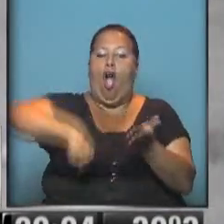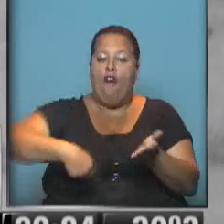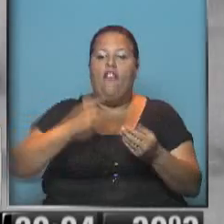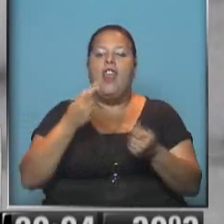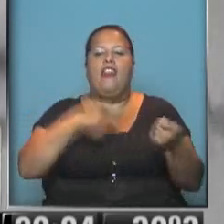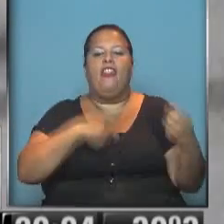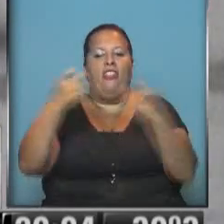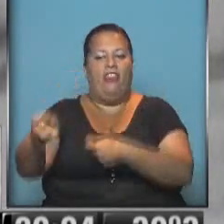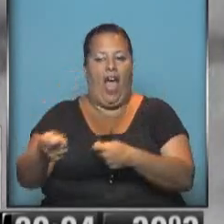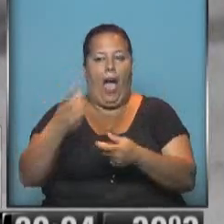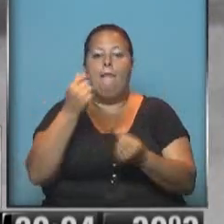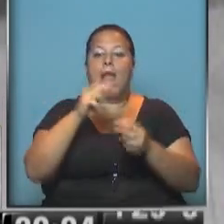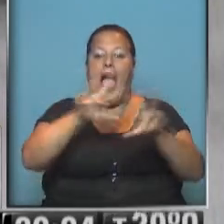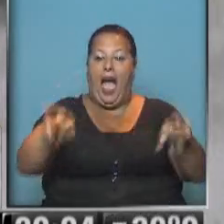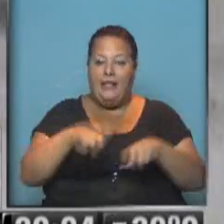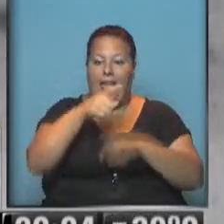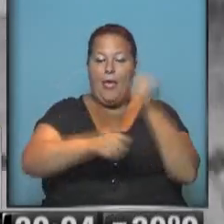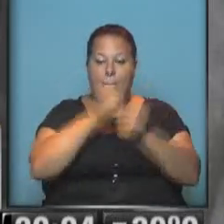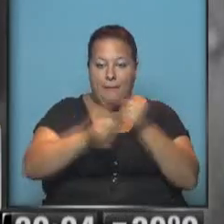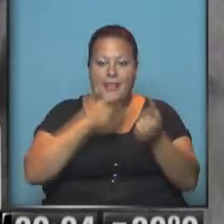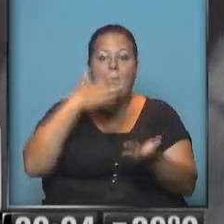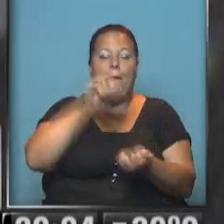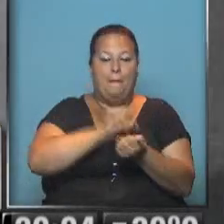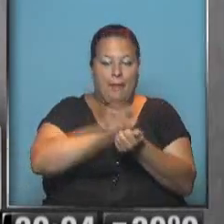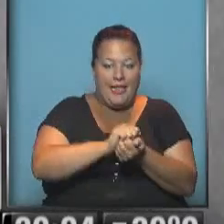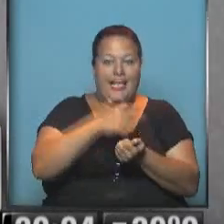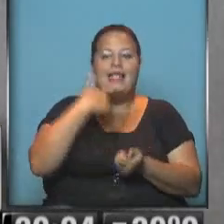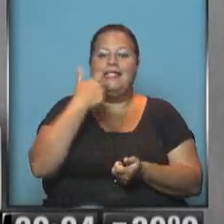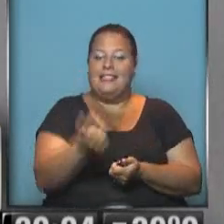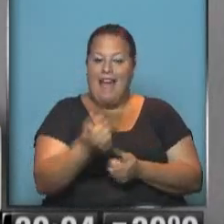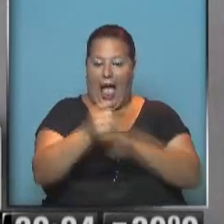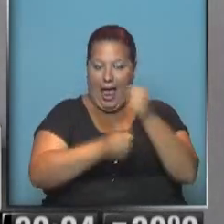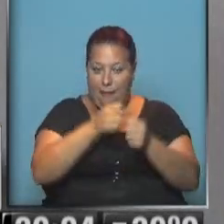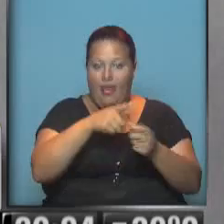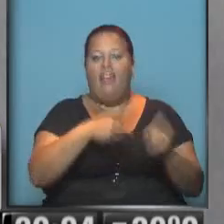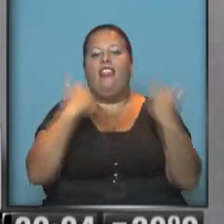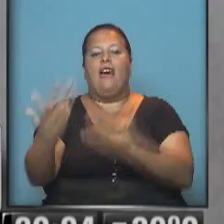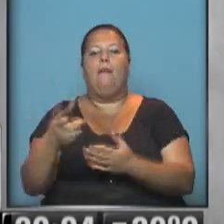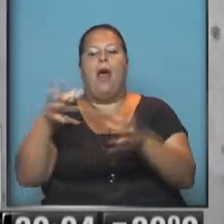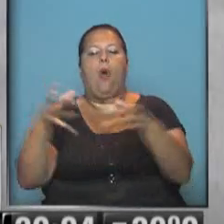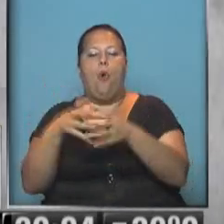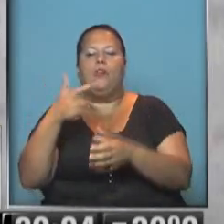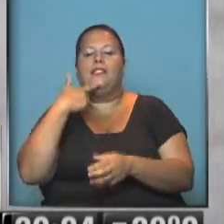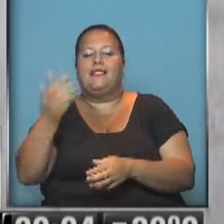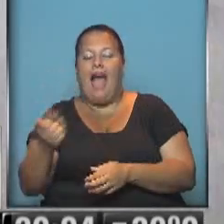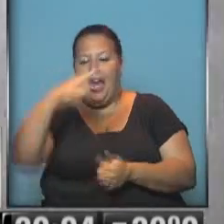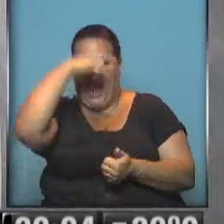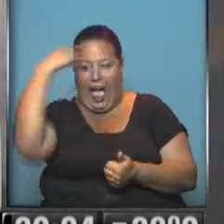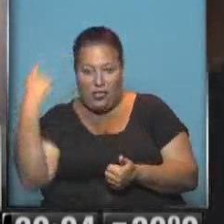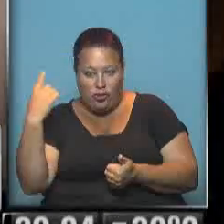la transferencia del capital social de la empresa Papel Prensa Sociedad Anónima a favor de la Sociedad Anónima La